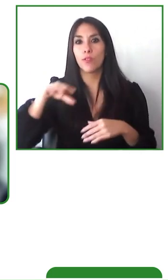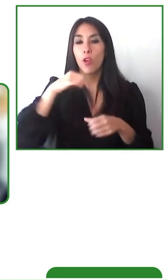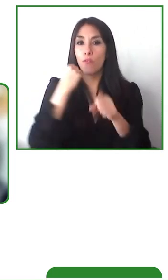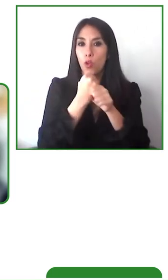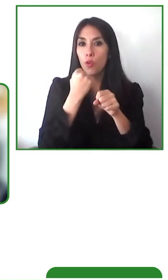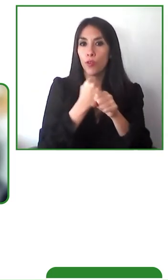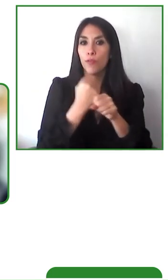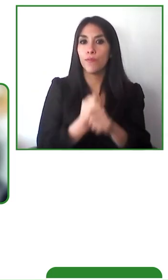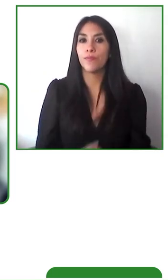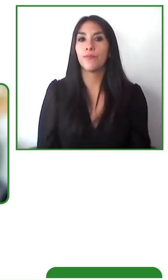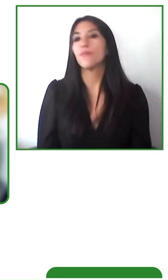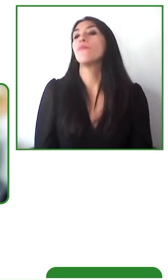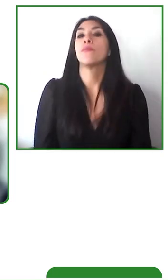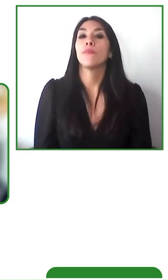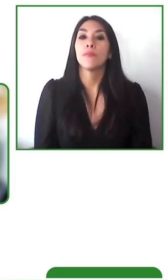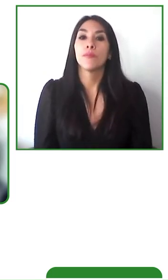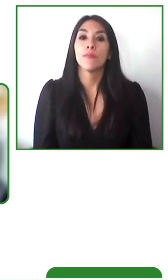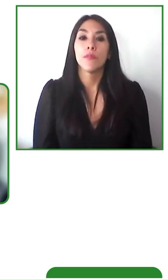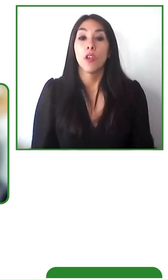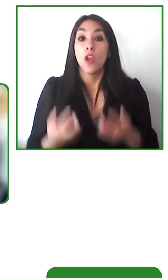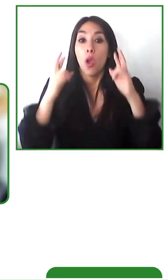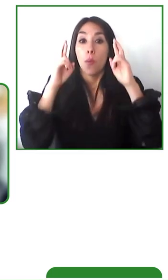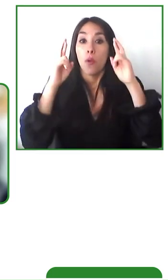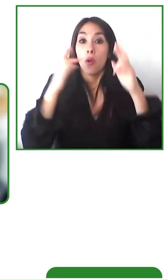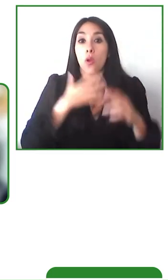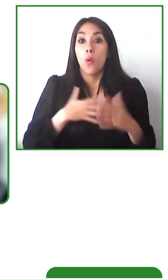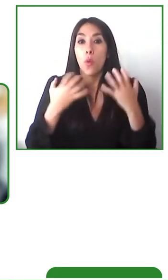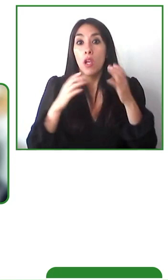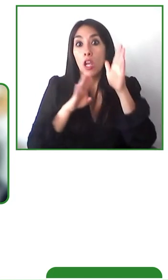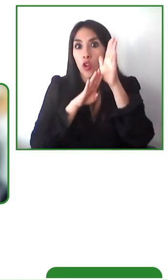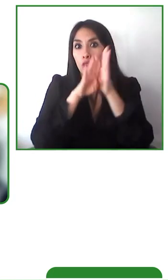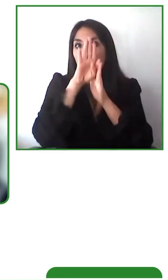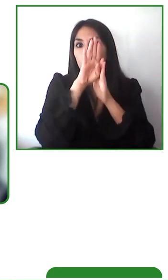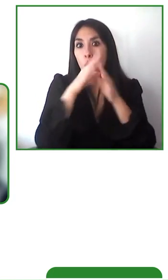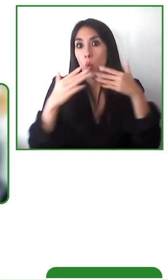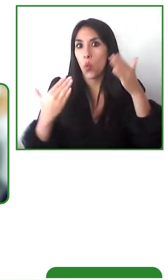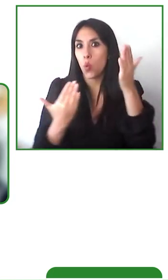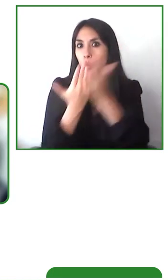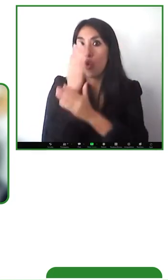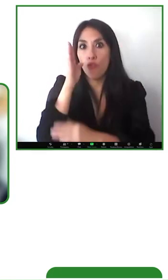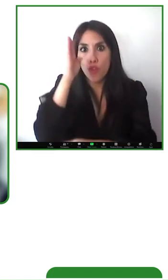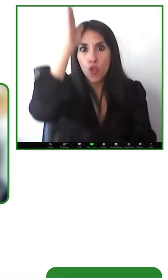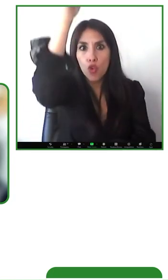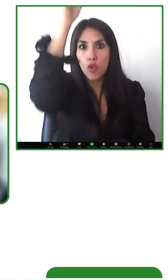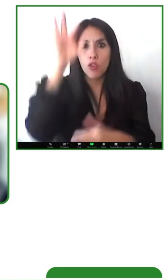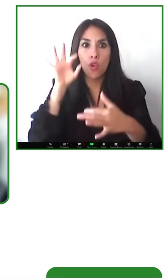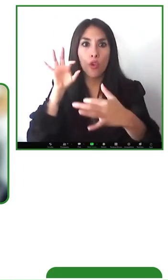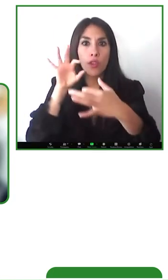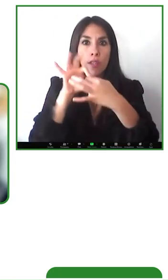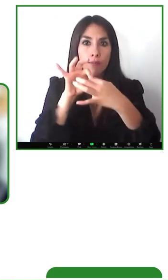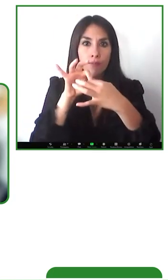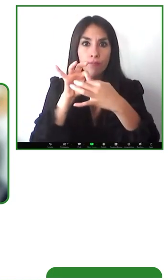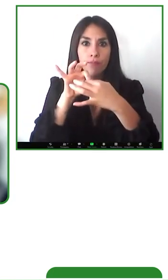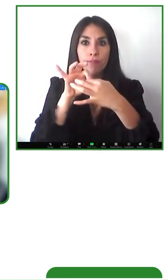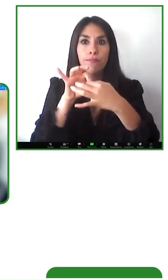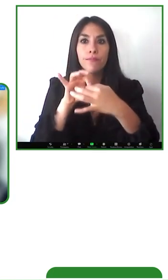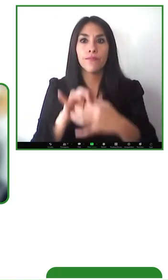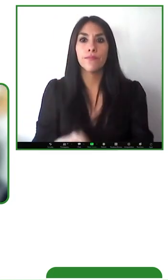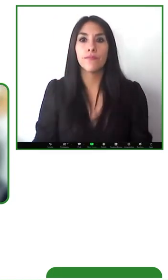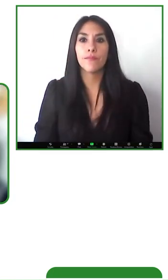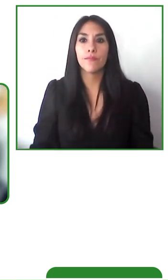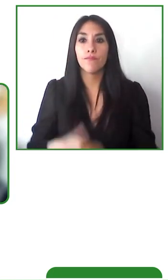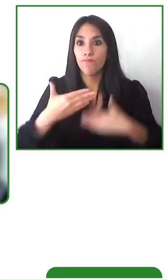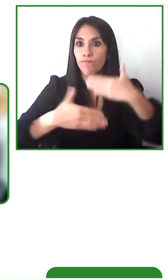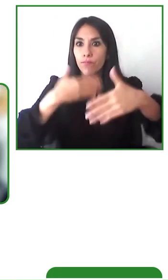desarrollar nuevas asociaciones o alianzas en el futuro. Voy a avanzar y voy a compartir mi pantalla en este